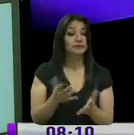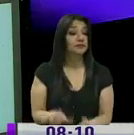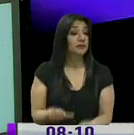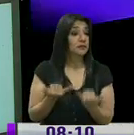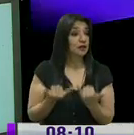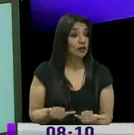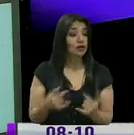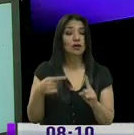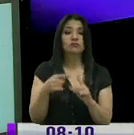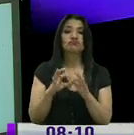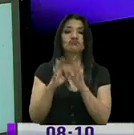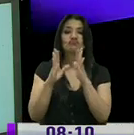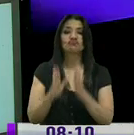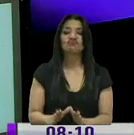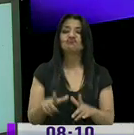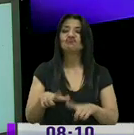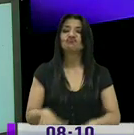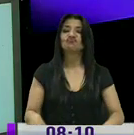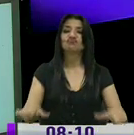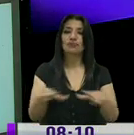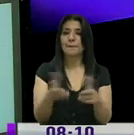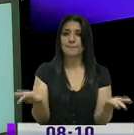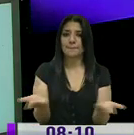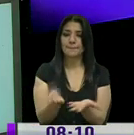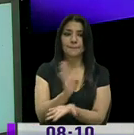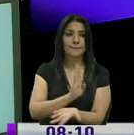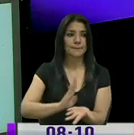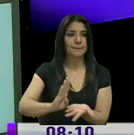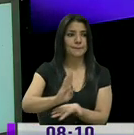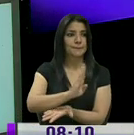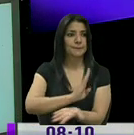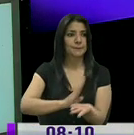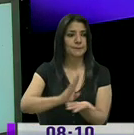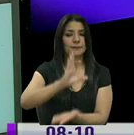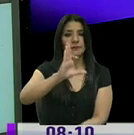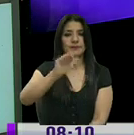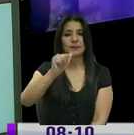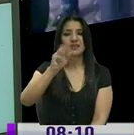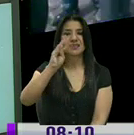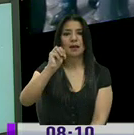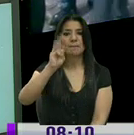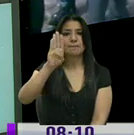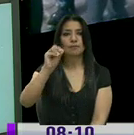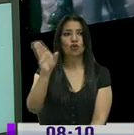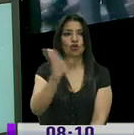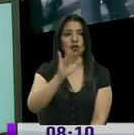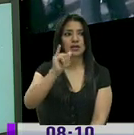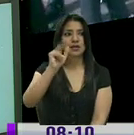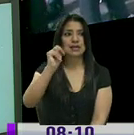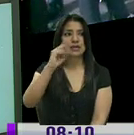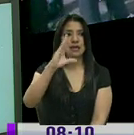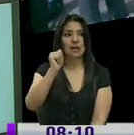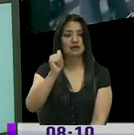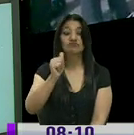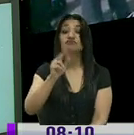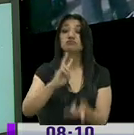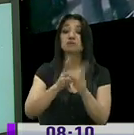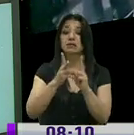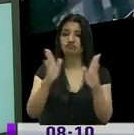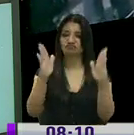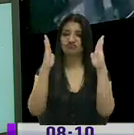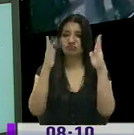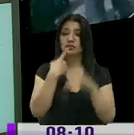andrea orbe ella se encuentra en el barrio esto es tambo del inka los vecinos atentos autoridades